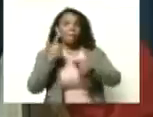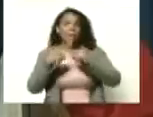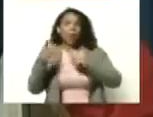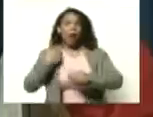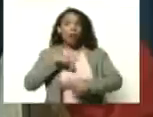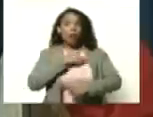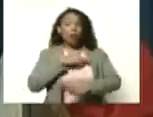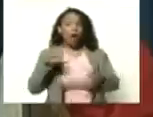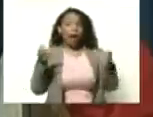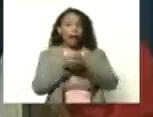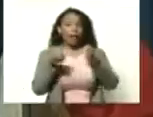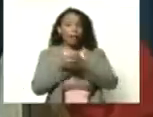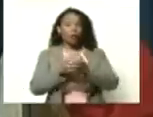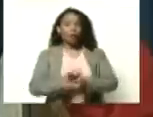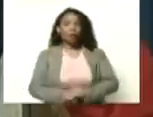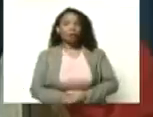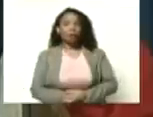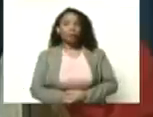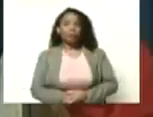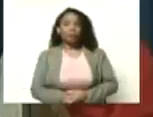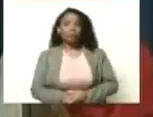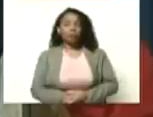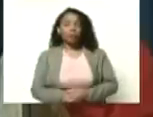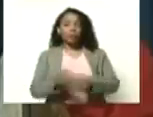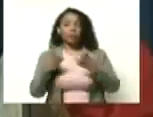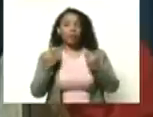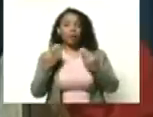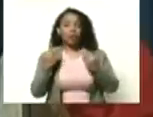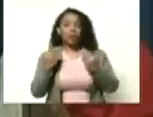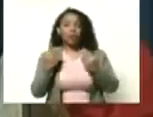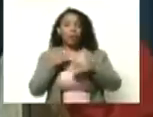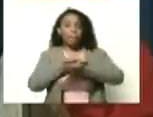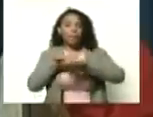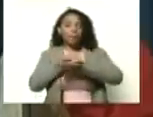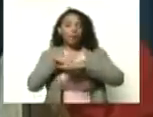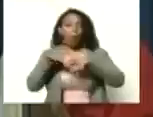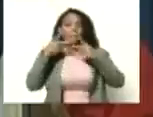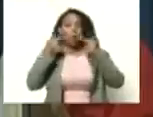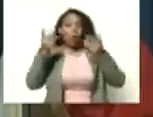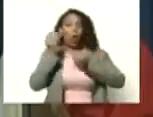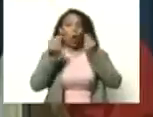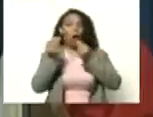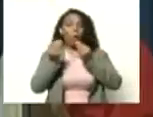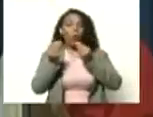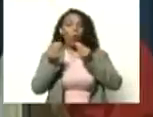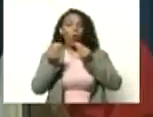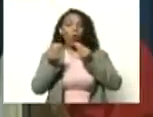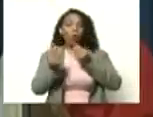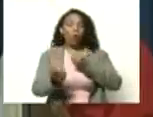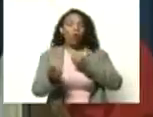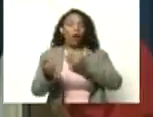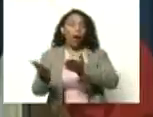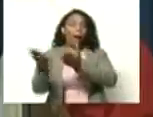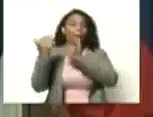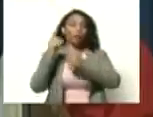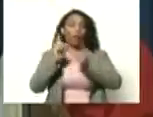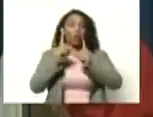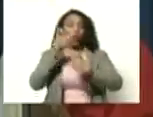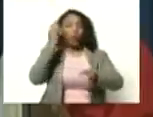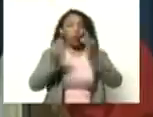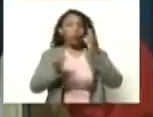nuestro equipo tanto del ministerio público como los órganos nos llenará de justicia tiene un